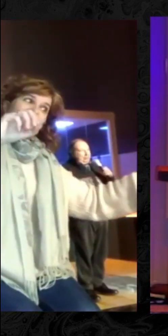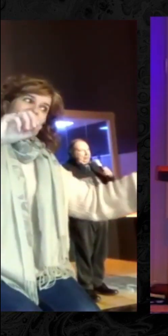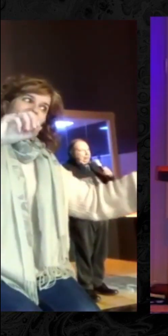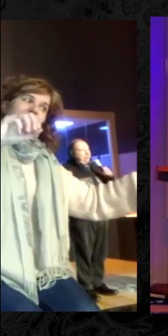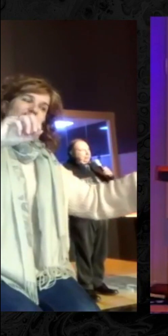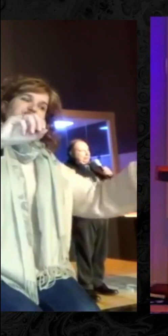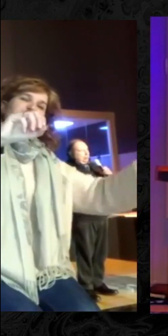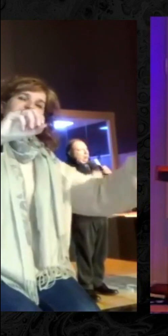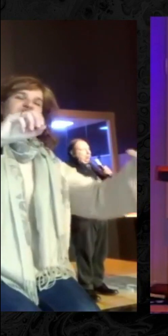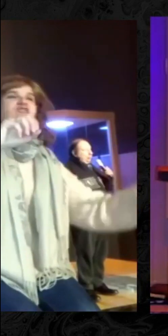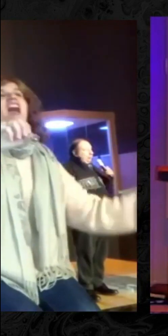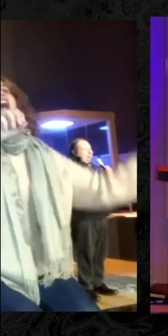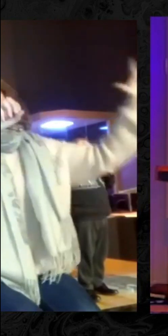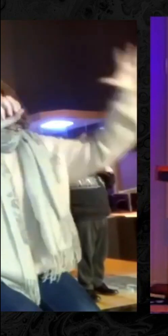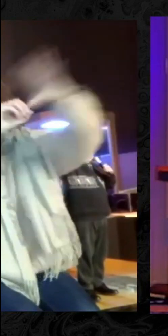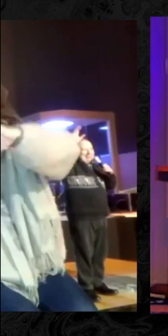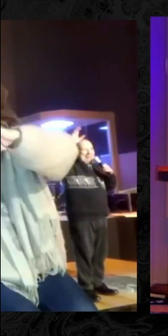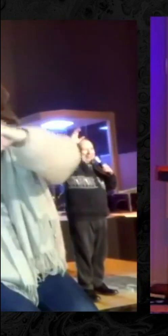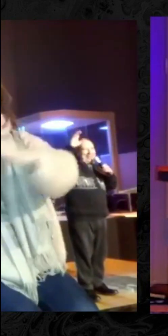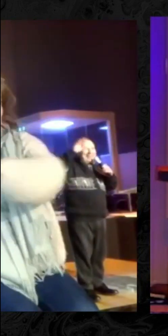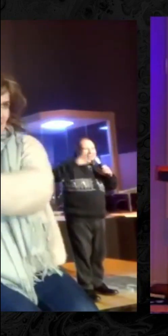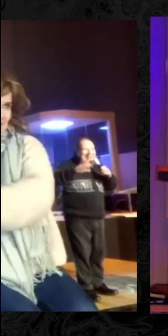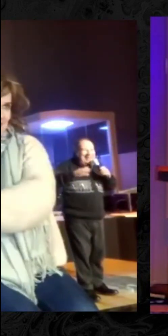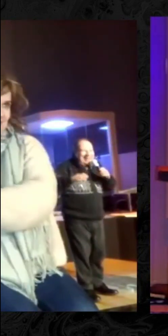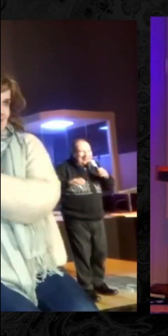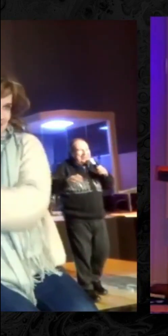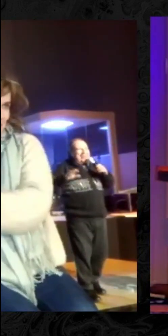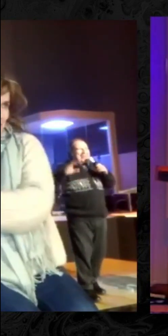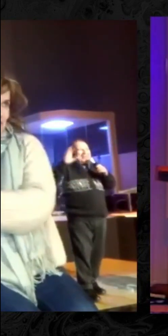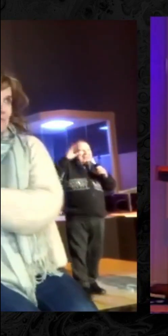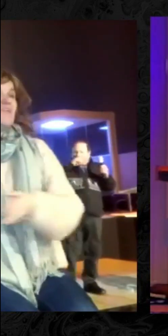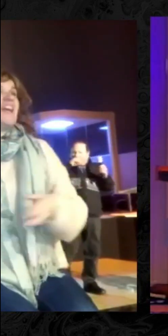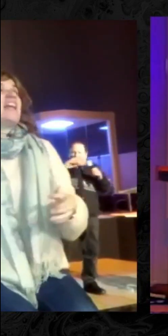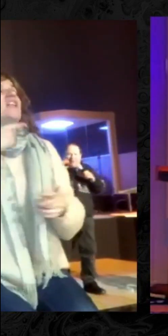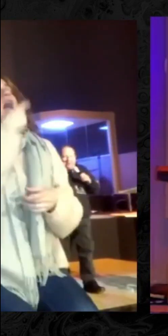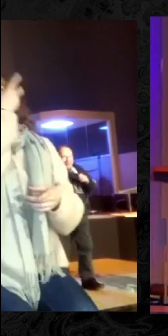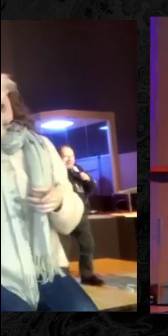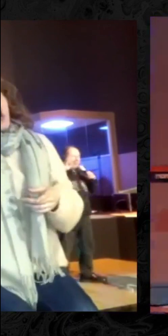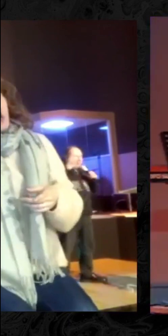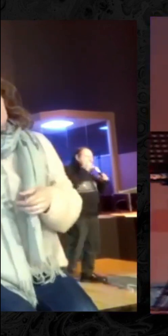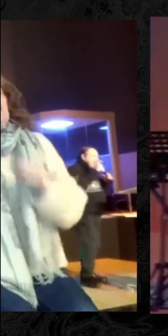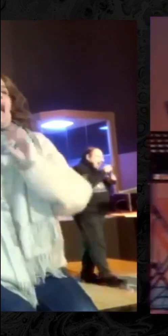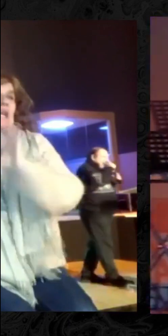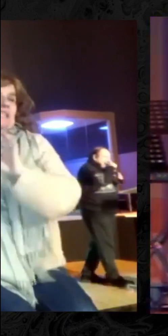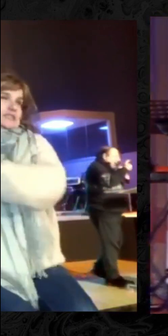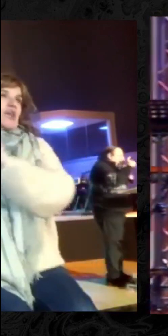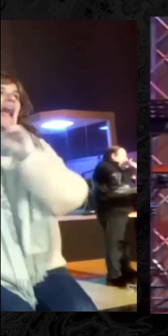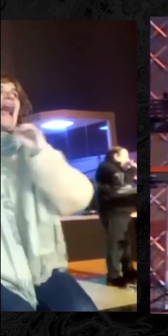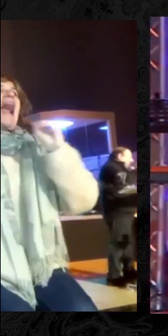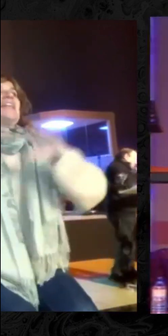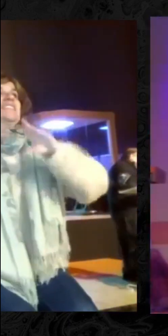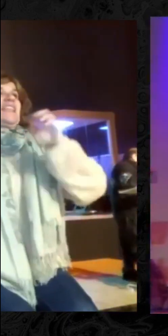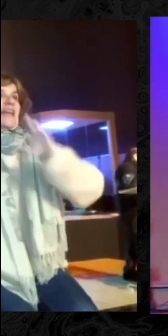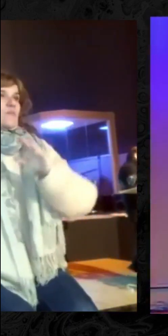la culebra de Aarón se comió a las dos dar una bolazo a Cristo da un aplauso ahora escucha